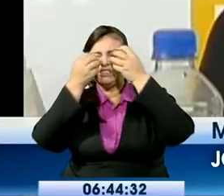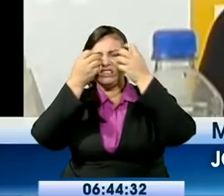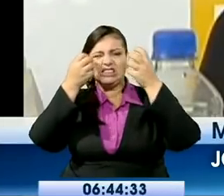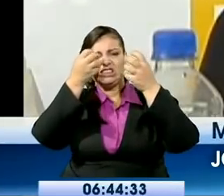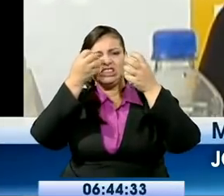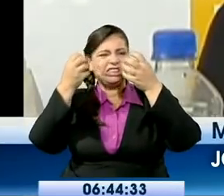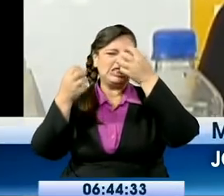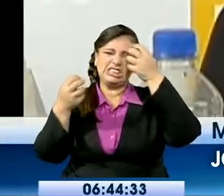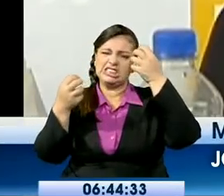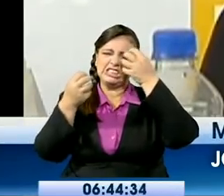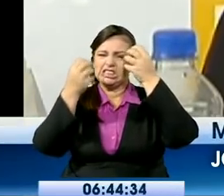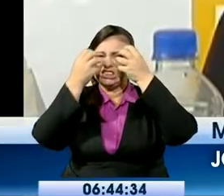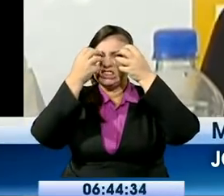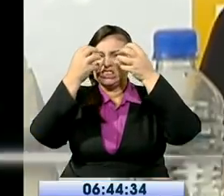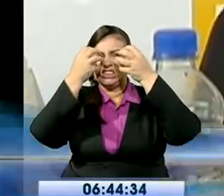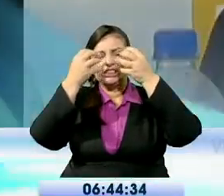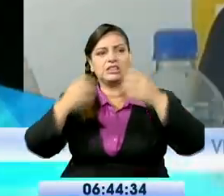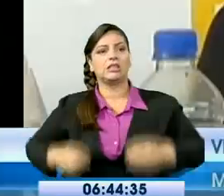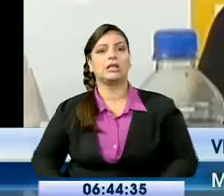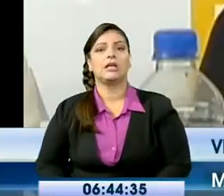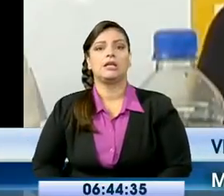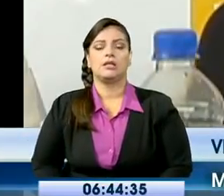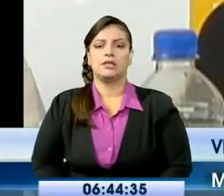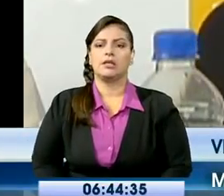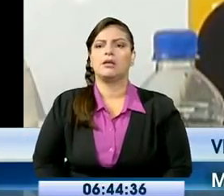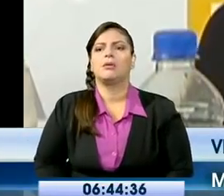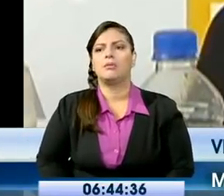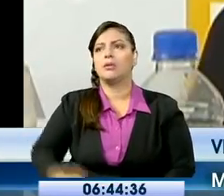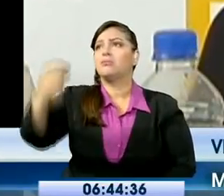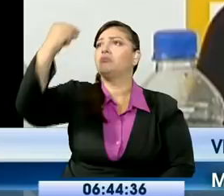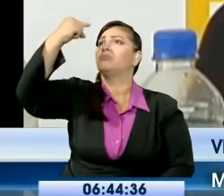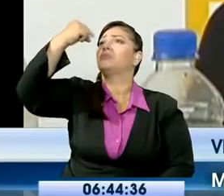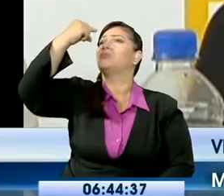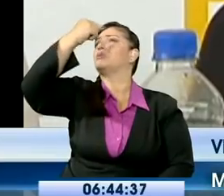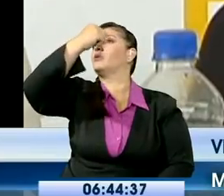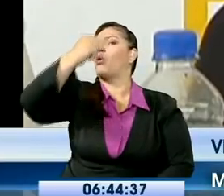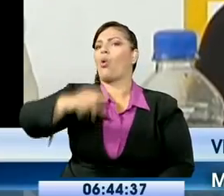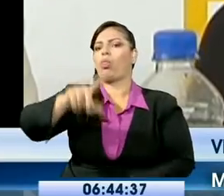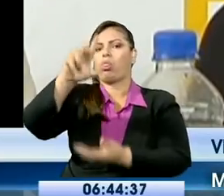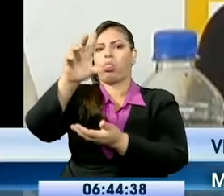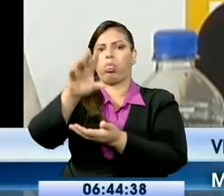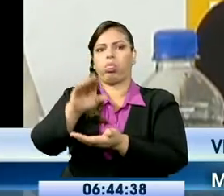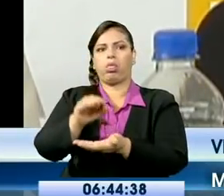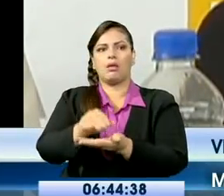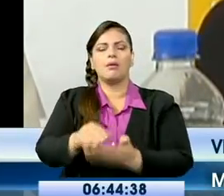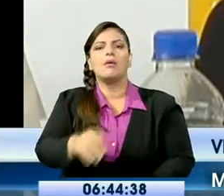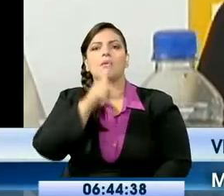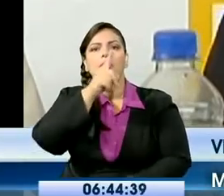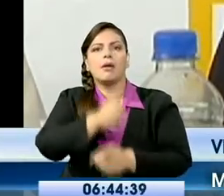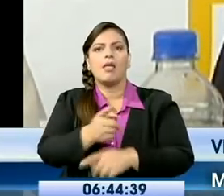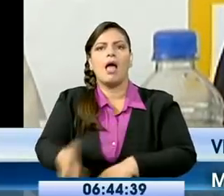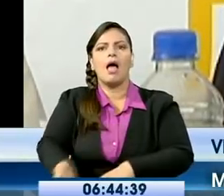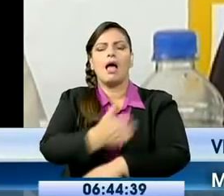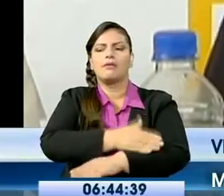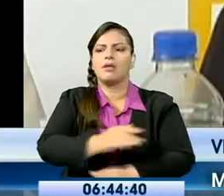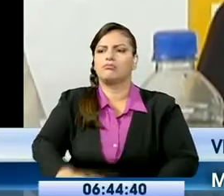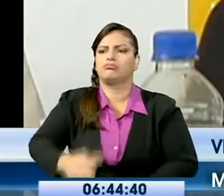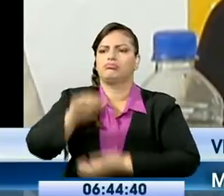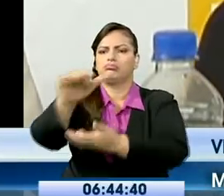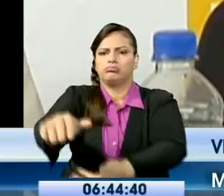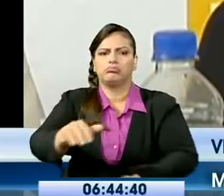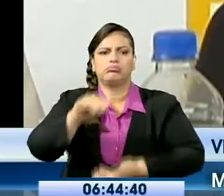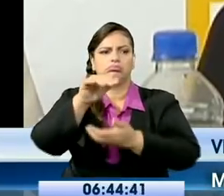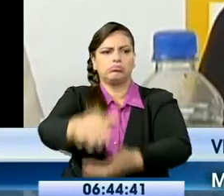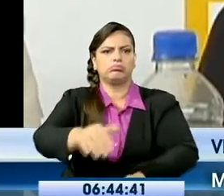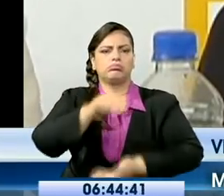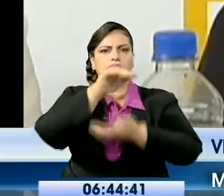parte responde a la necesidad de una verificación in situ de la situación de nuestras unidades de salud frente a estos insumos y medicamentos, y tengan la seguridad de que